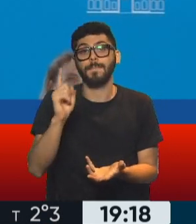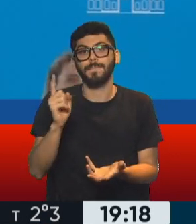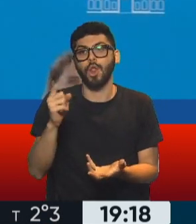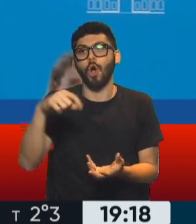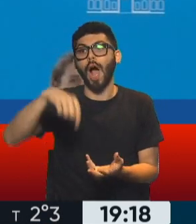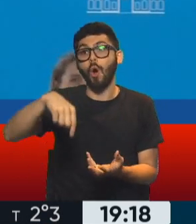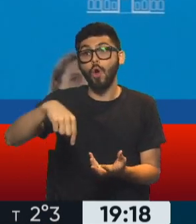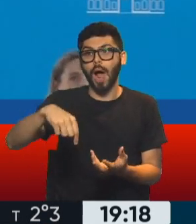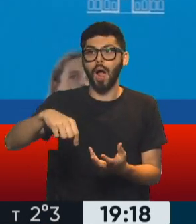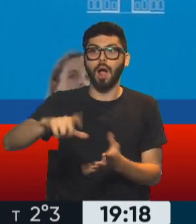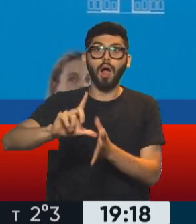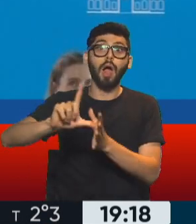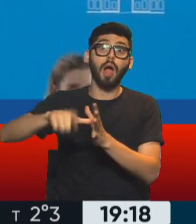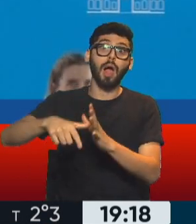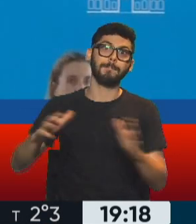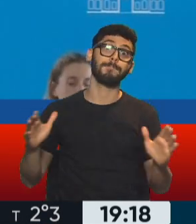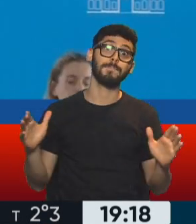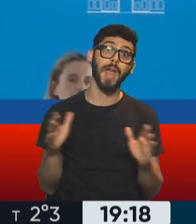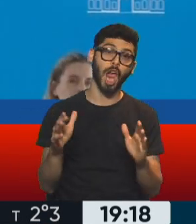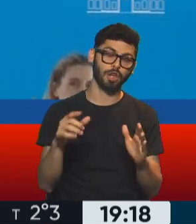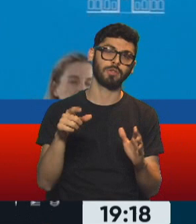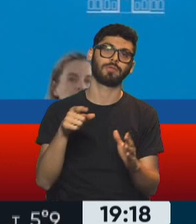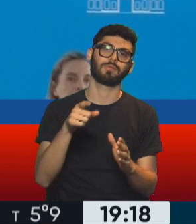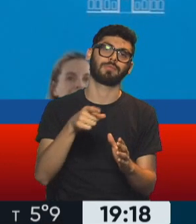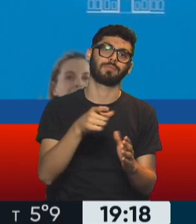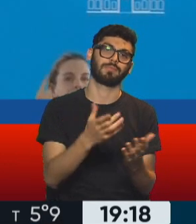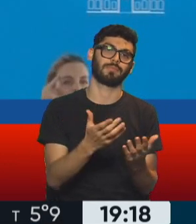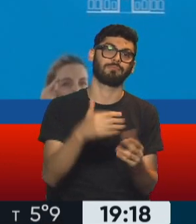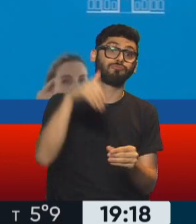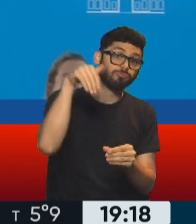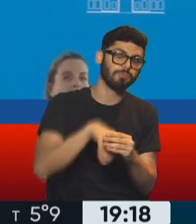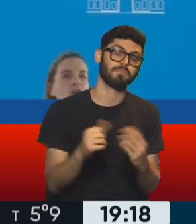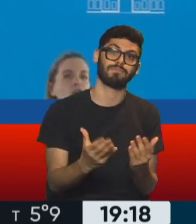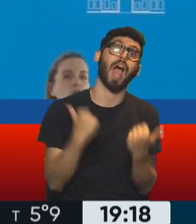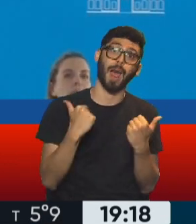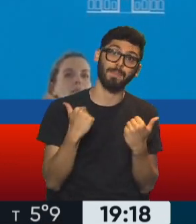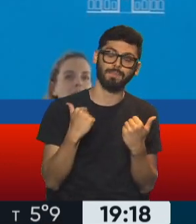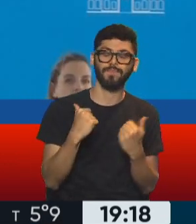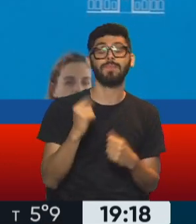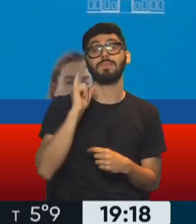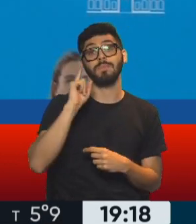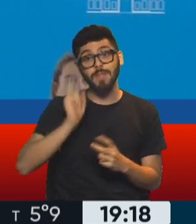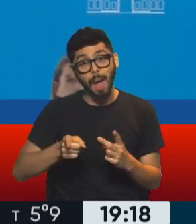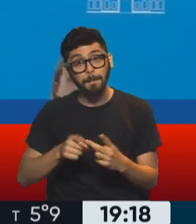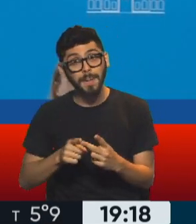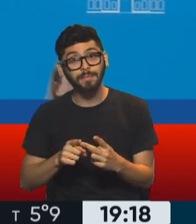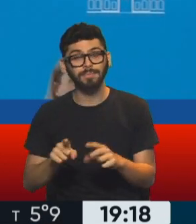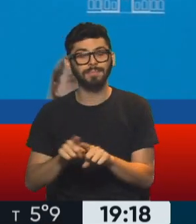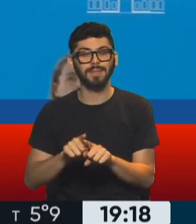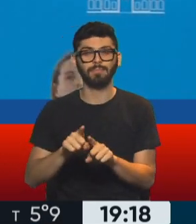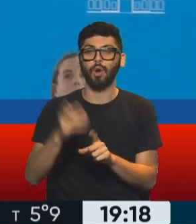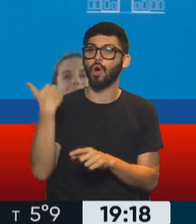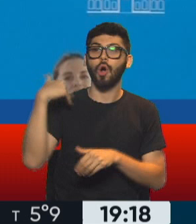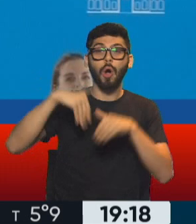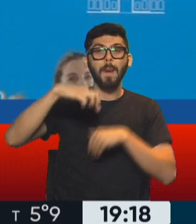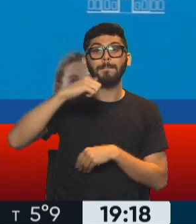mucho menos lento y va a ser mucho menos rápida la posibilidad de emisión del voto. Y también, como sucedió en el caso de las